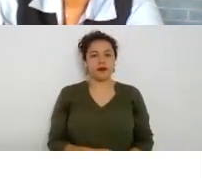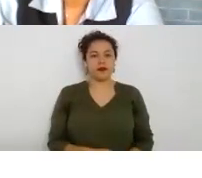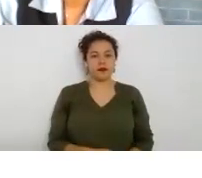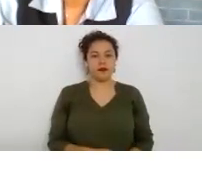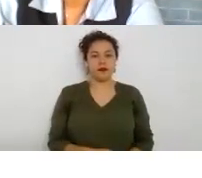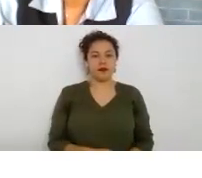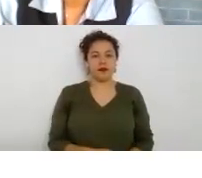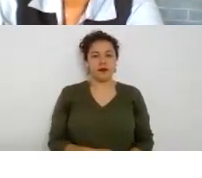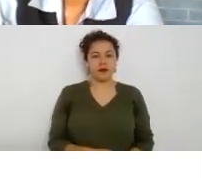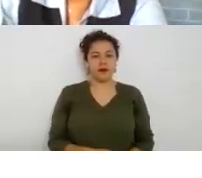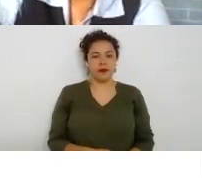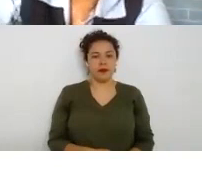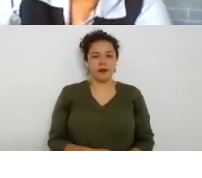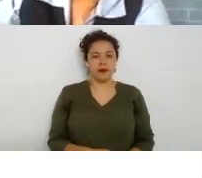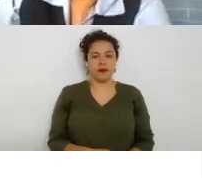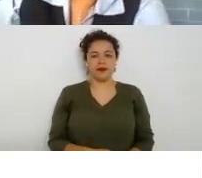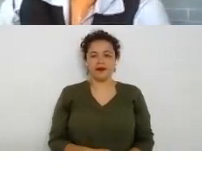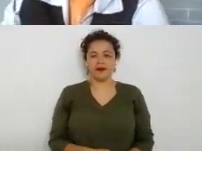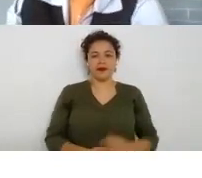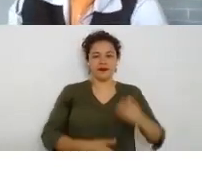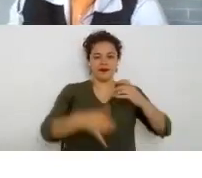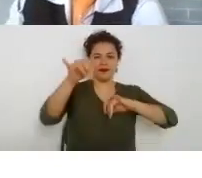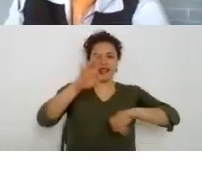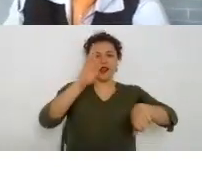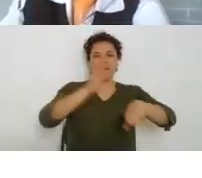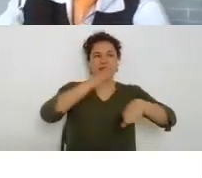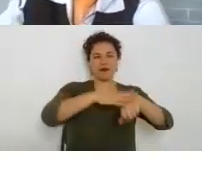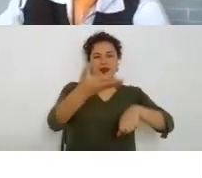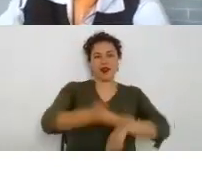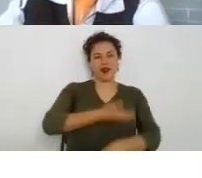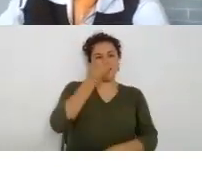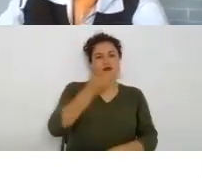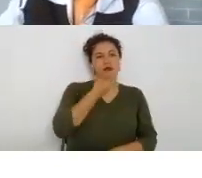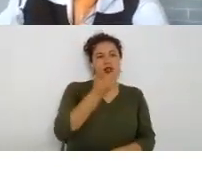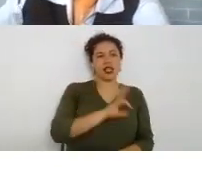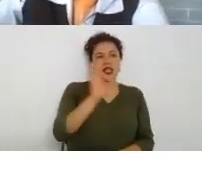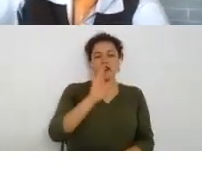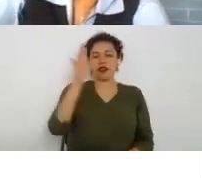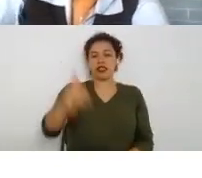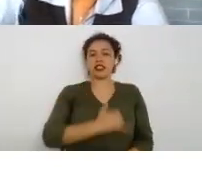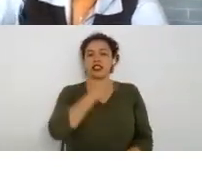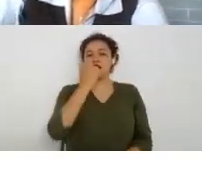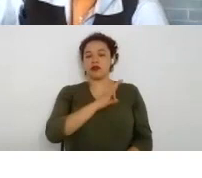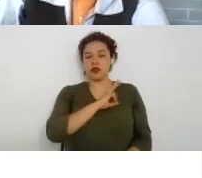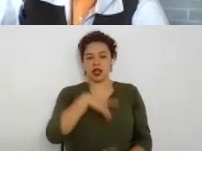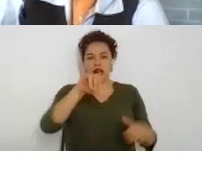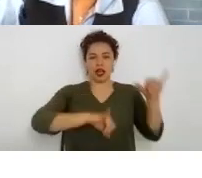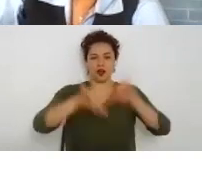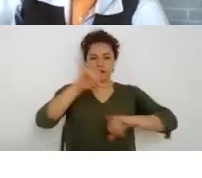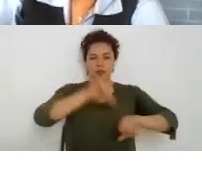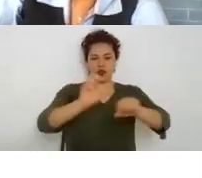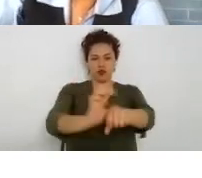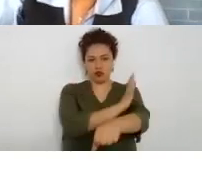Bien. Otro tipo de quemaduras que son de los más comunes y que podría ser accidentalmente inclusive son las quemaduras eléctricas,